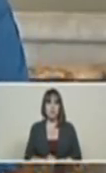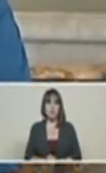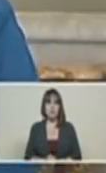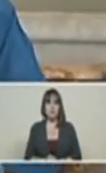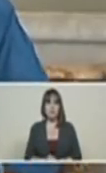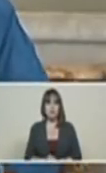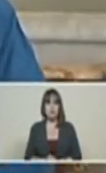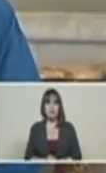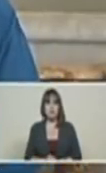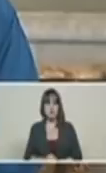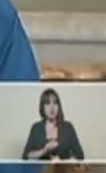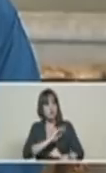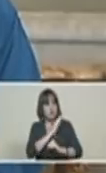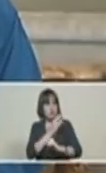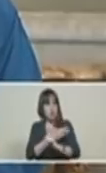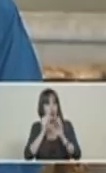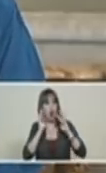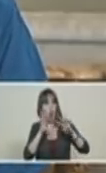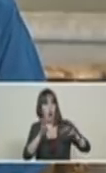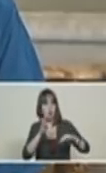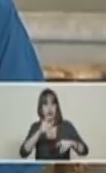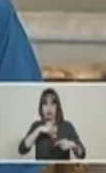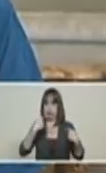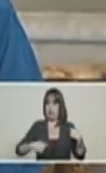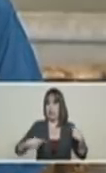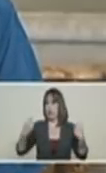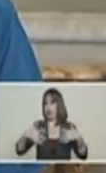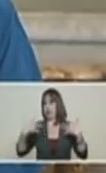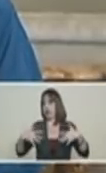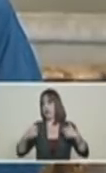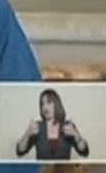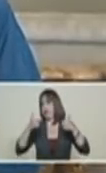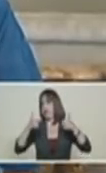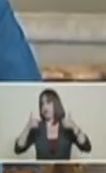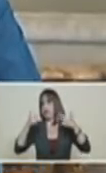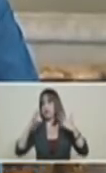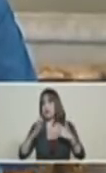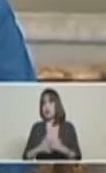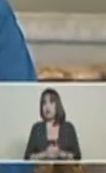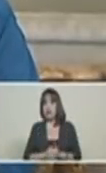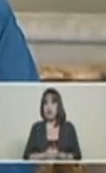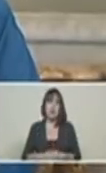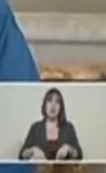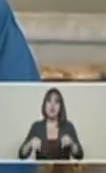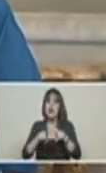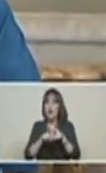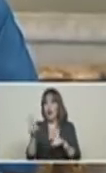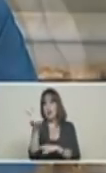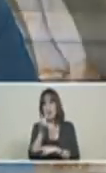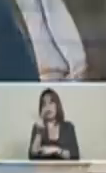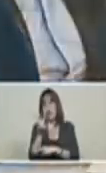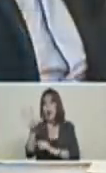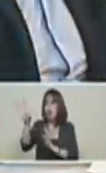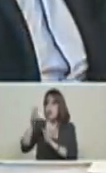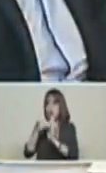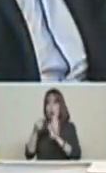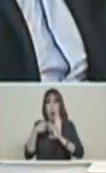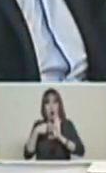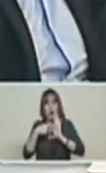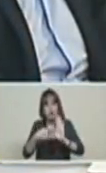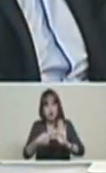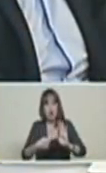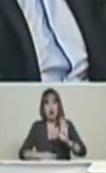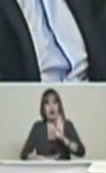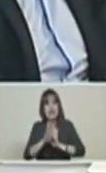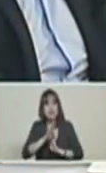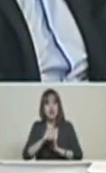la superpotencia que es. Y en el caso nuestro, tiene que ir dando los resultados de la estabilidad, del crecimiento